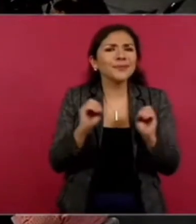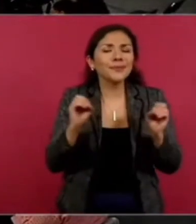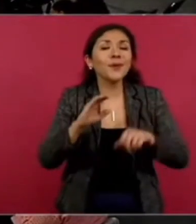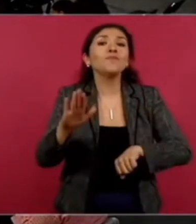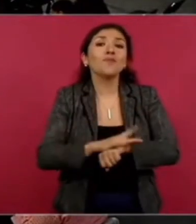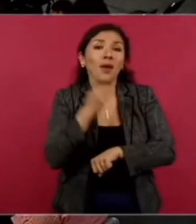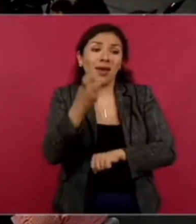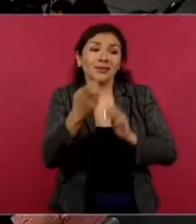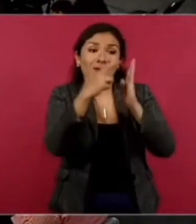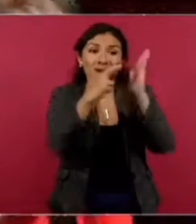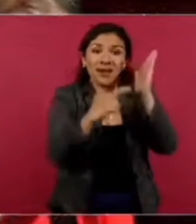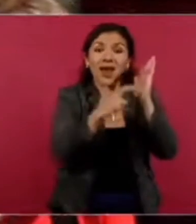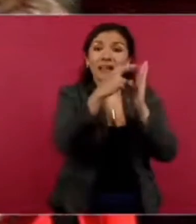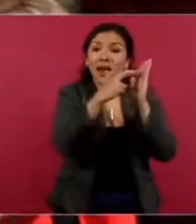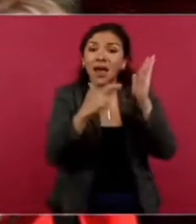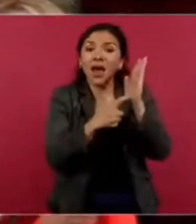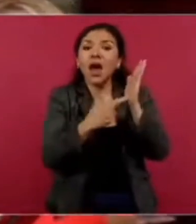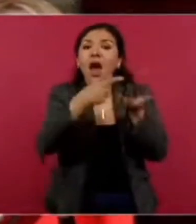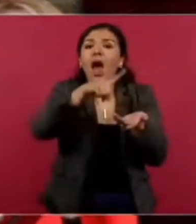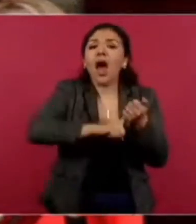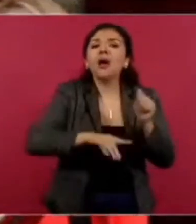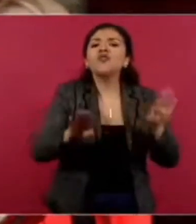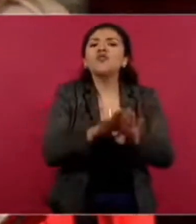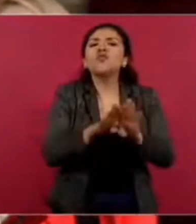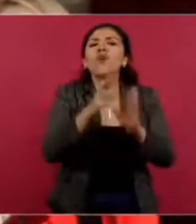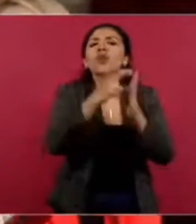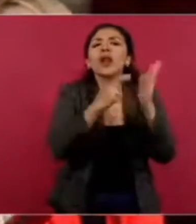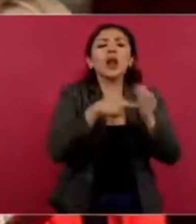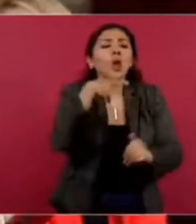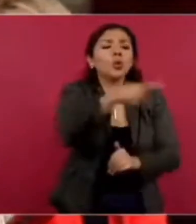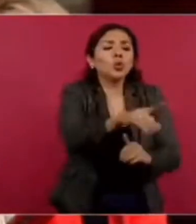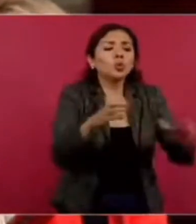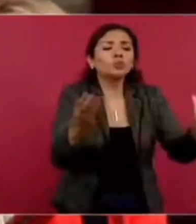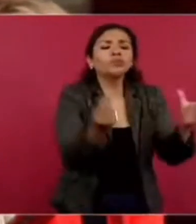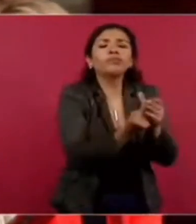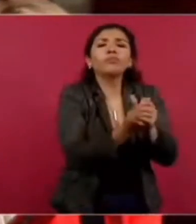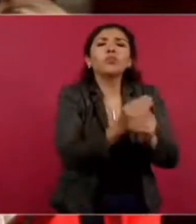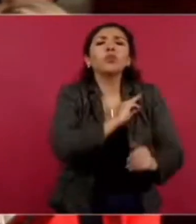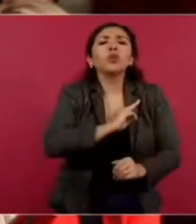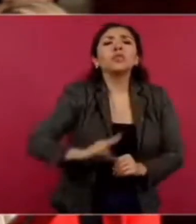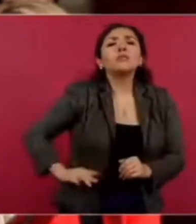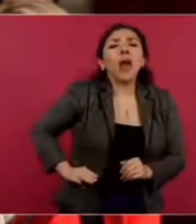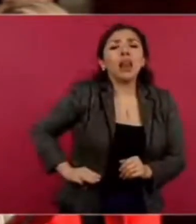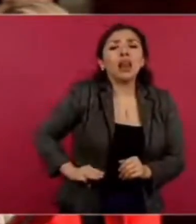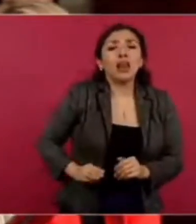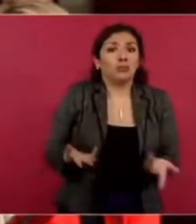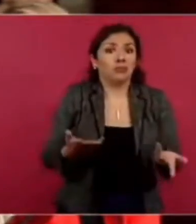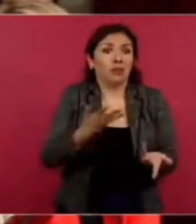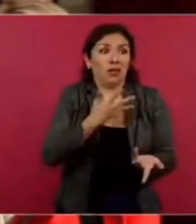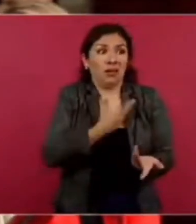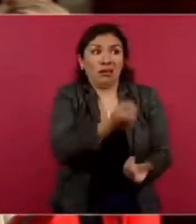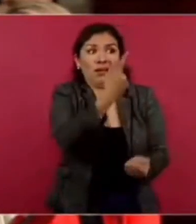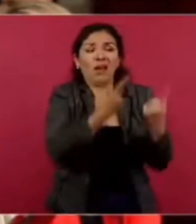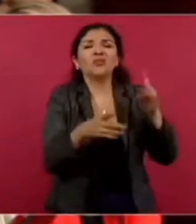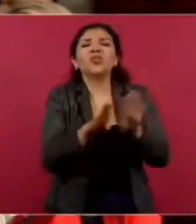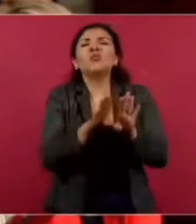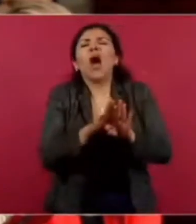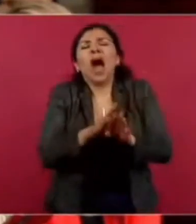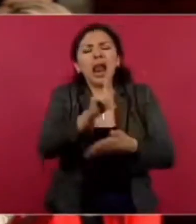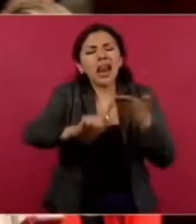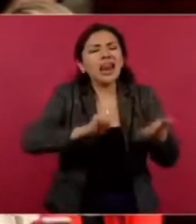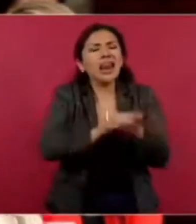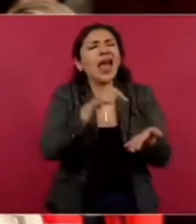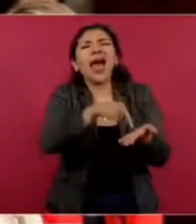las regulaciones se convierten en regulaciones municipales. Ya sabemos que se han aprovechado no solo de la laxitud de las leyes,